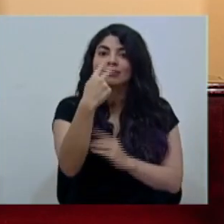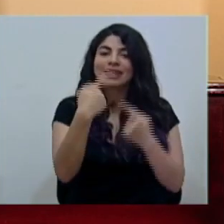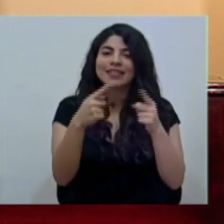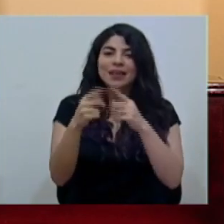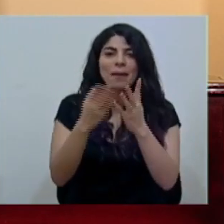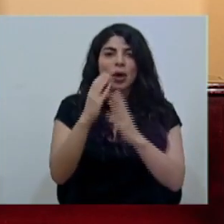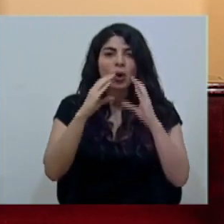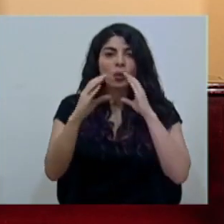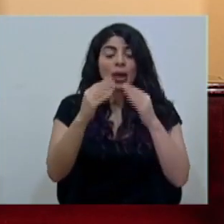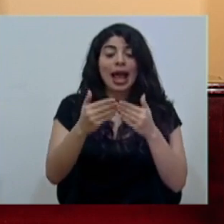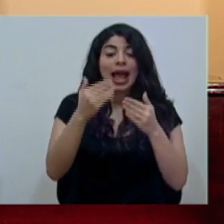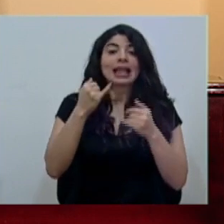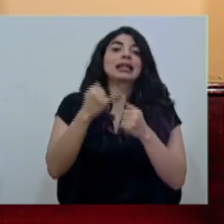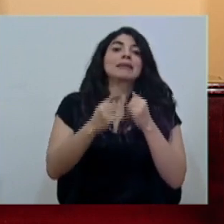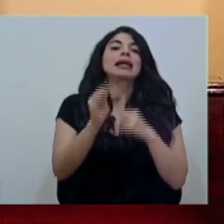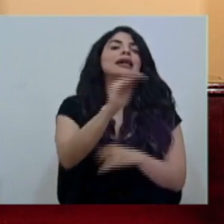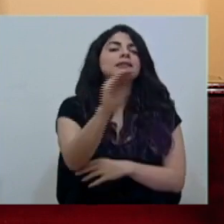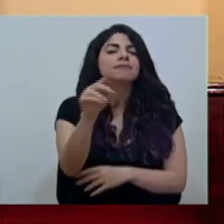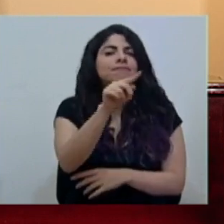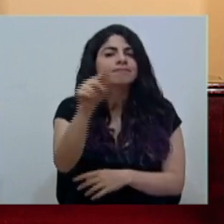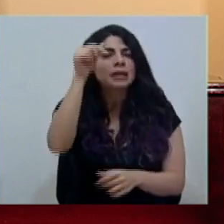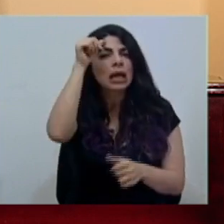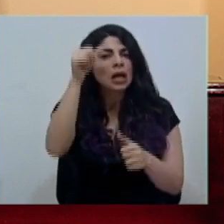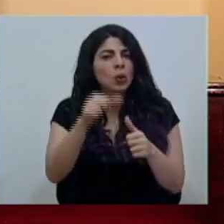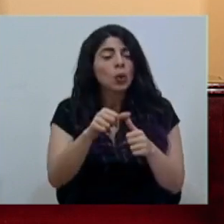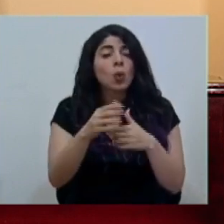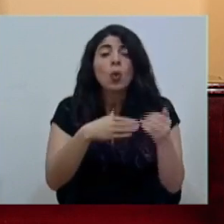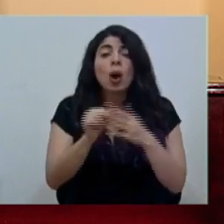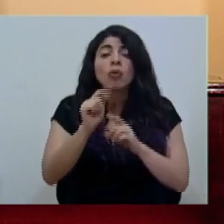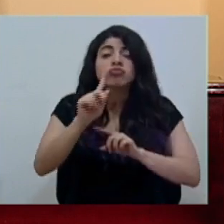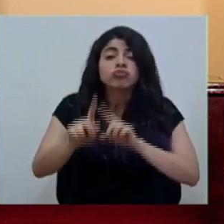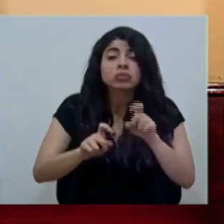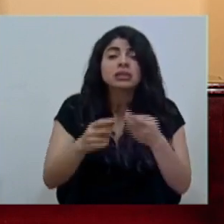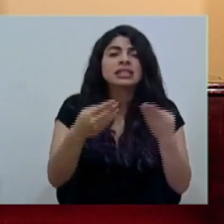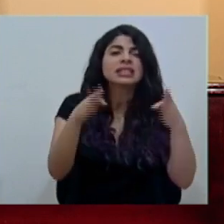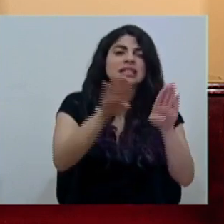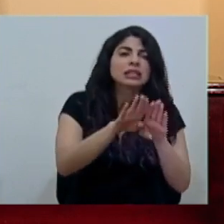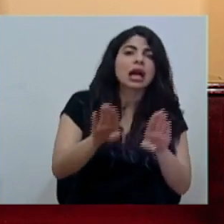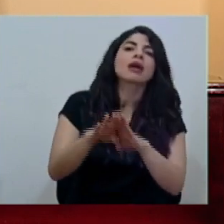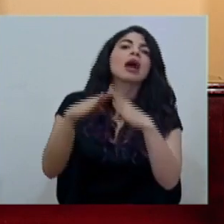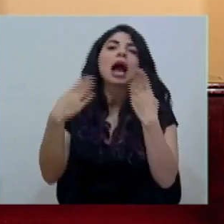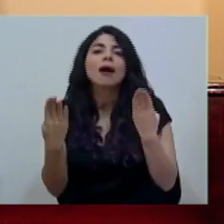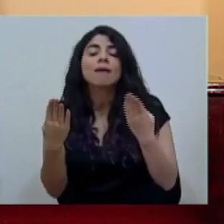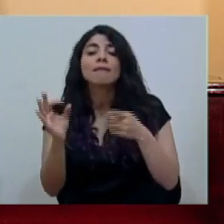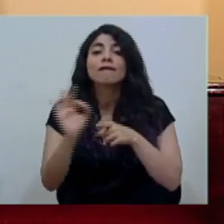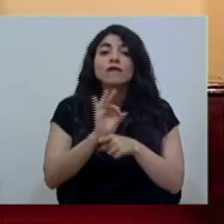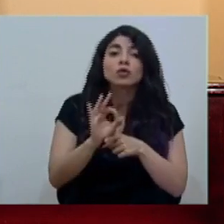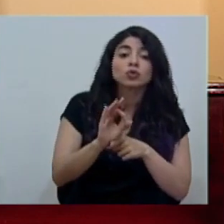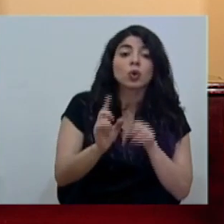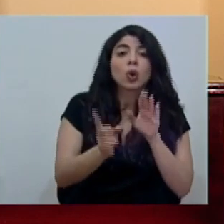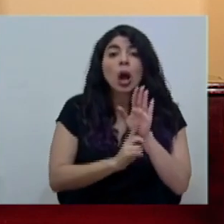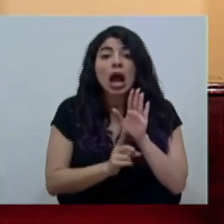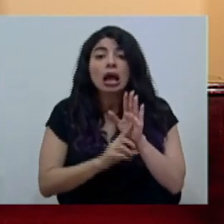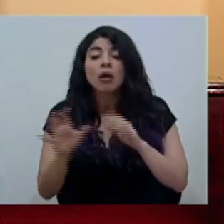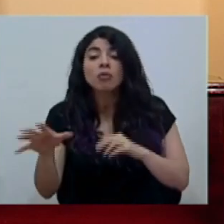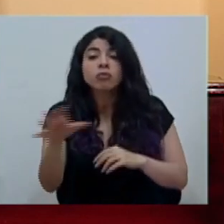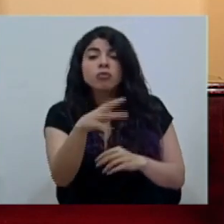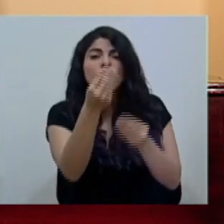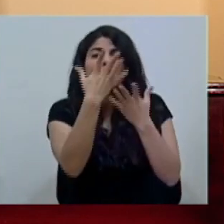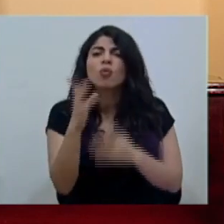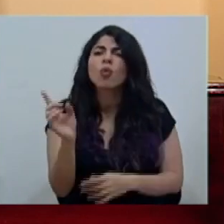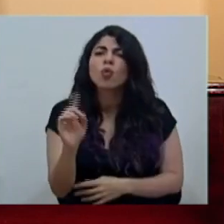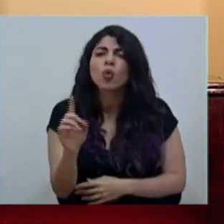Antes de concluir, queremos recordarles que para consultar las medidas de cierre, apertura y operación y alertas en los distintos cantones.